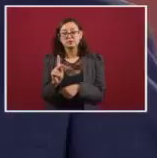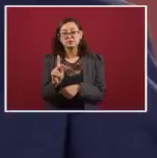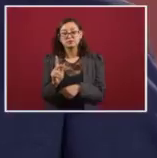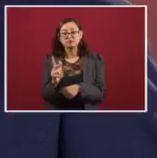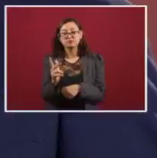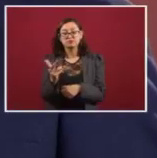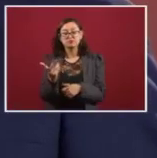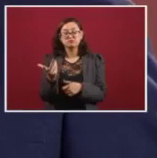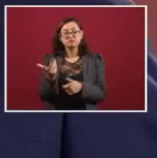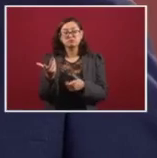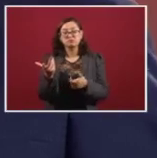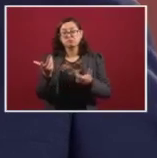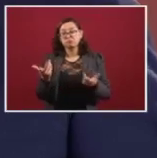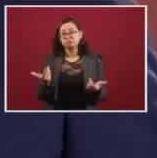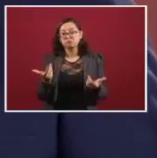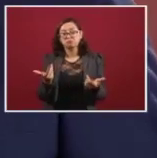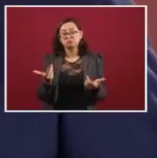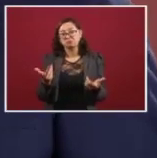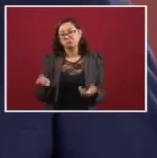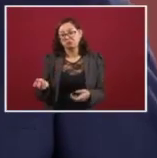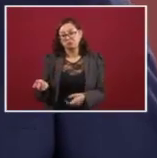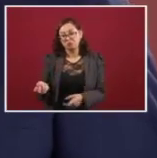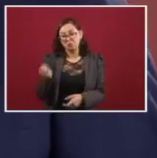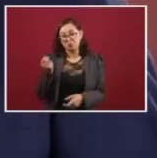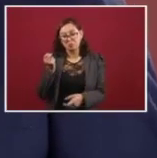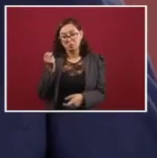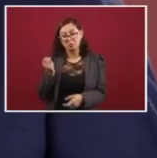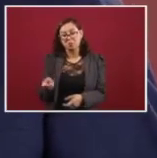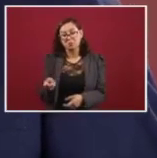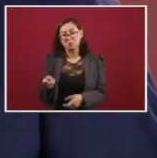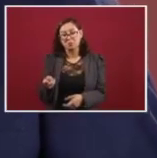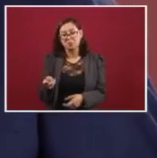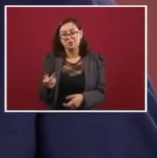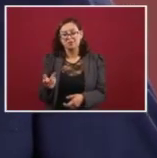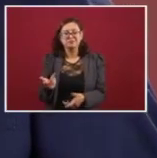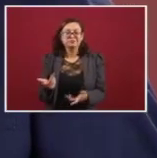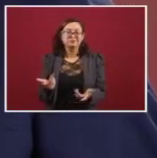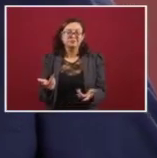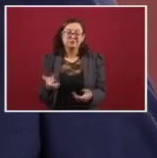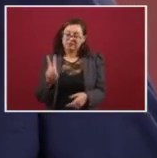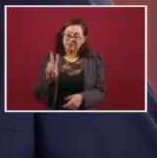que es un privilegio también, eso mantiene a uno